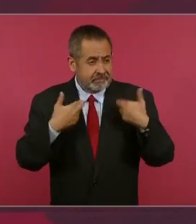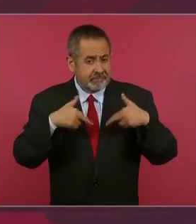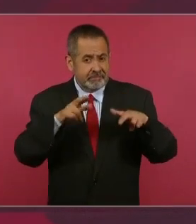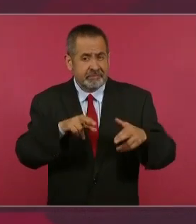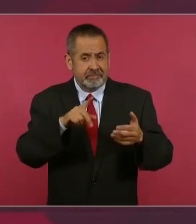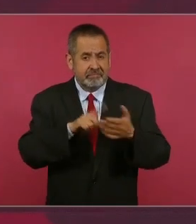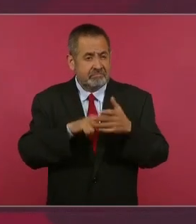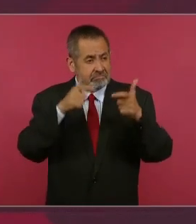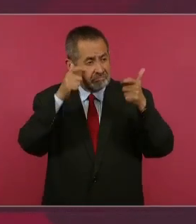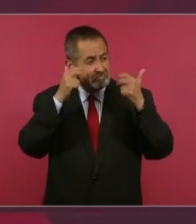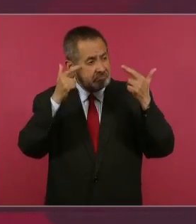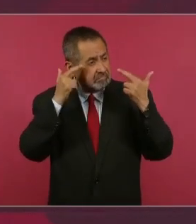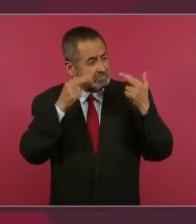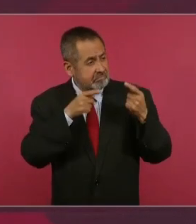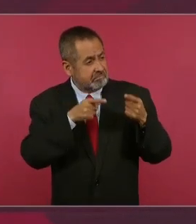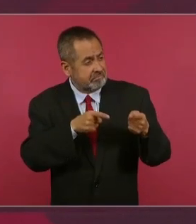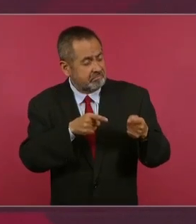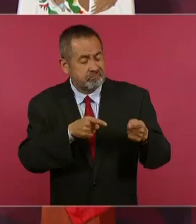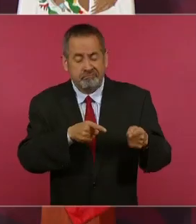representantes de la monarquía.